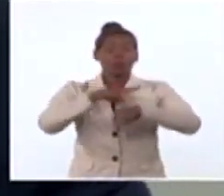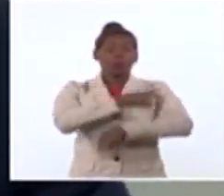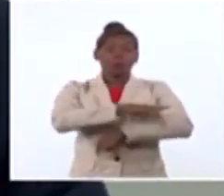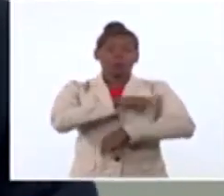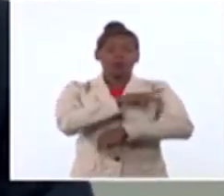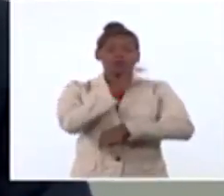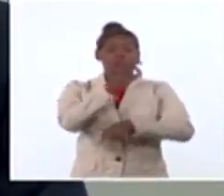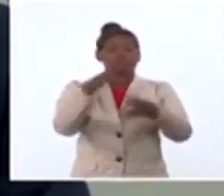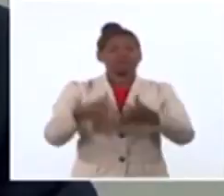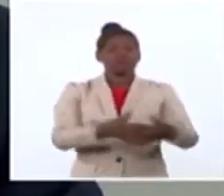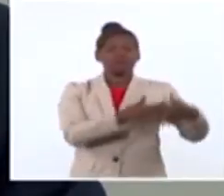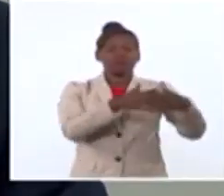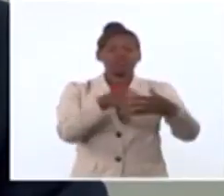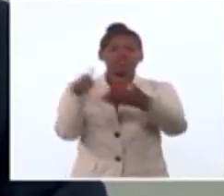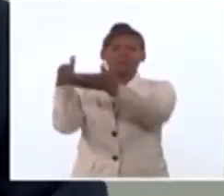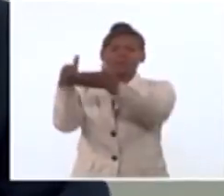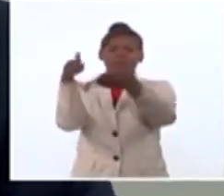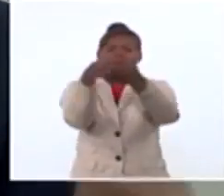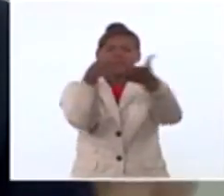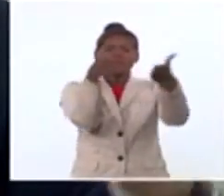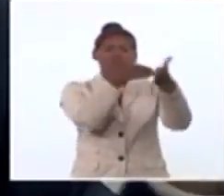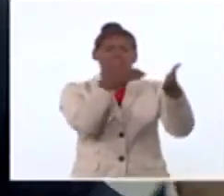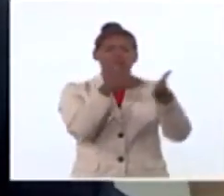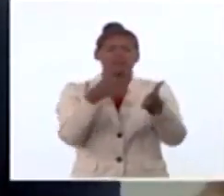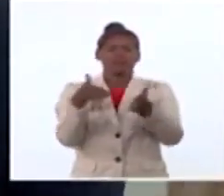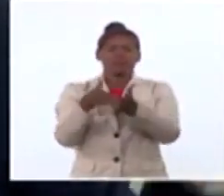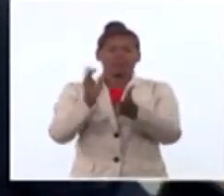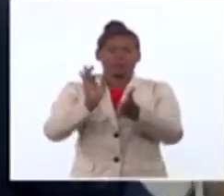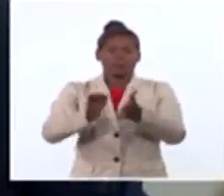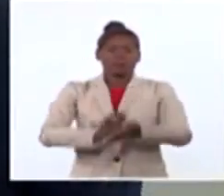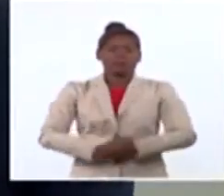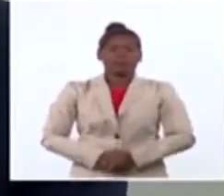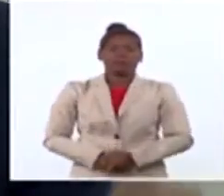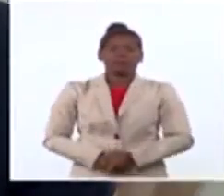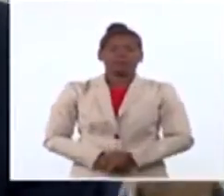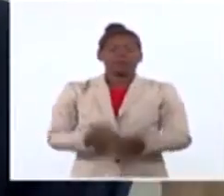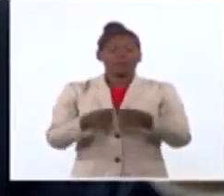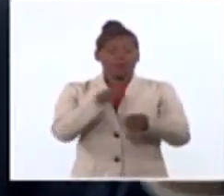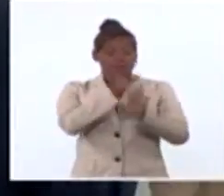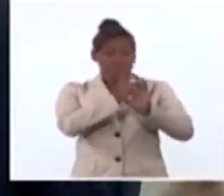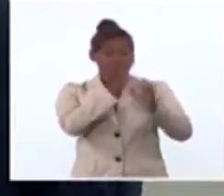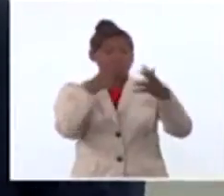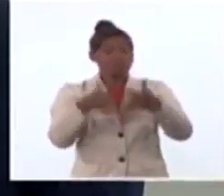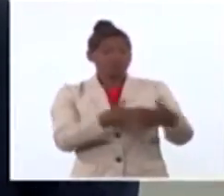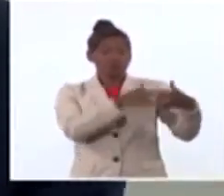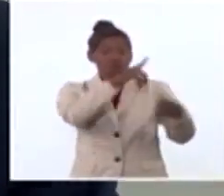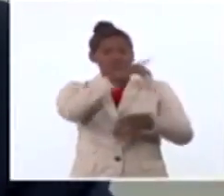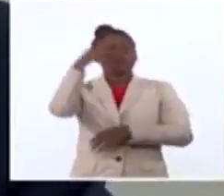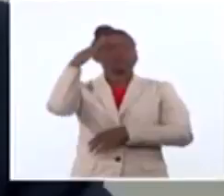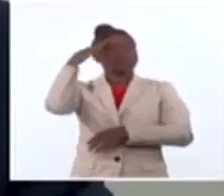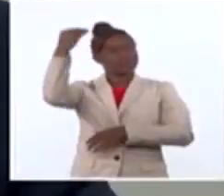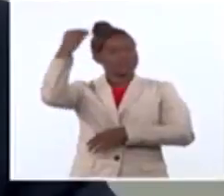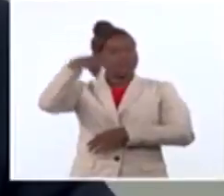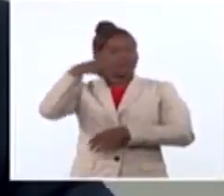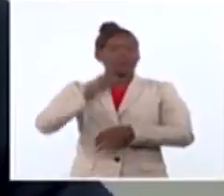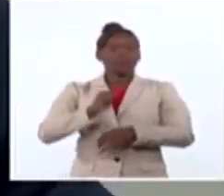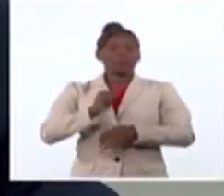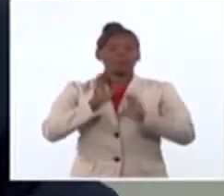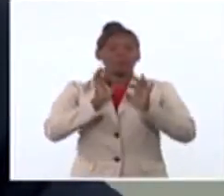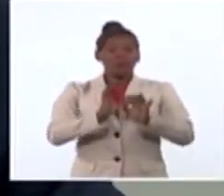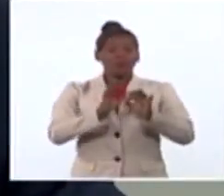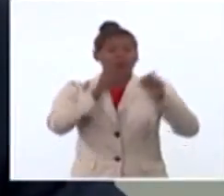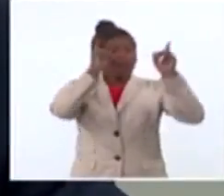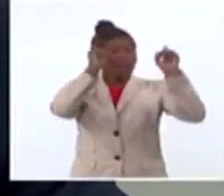Estados Unidos sabe perfectamente que con las campañas que arreció en los últimos meses